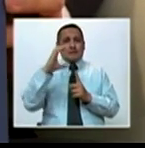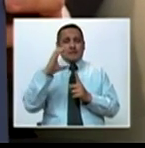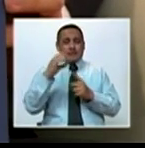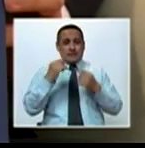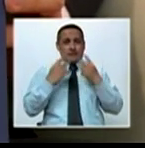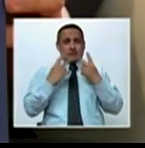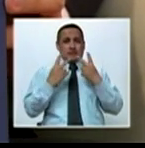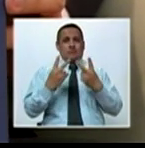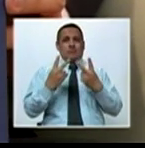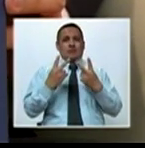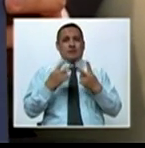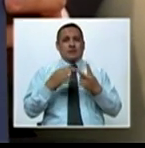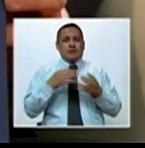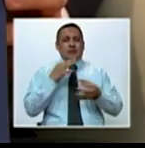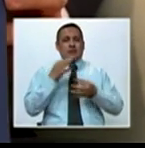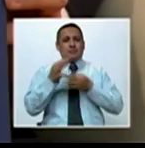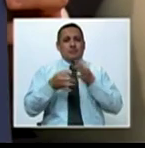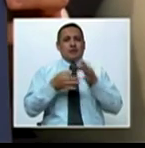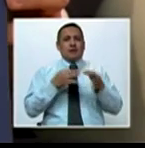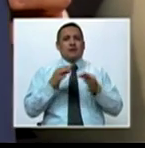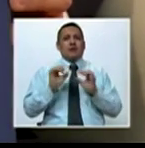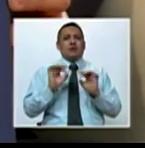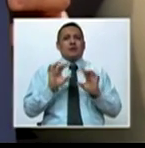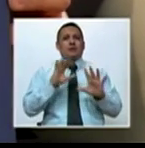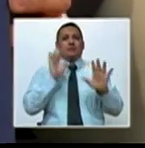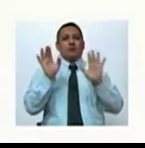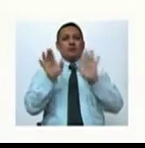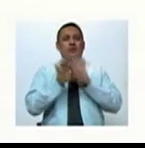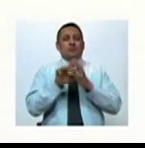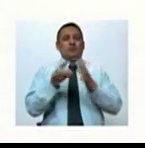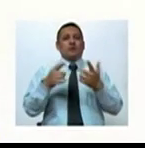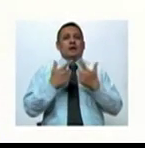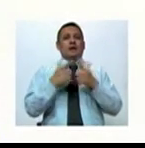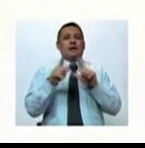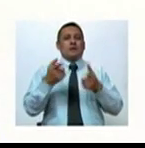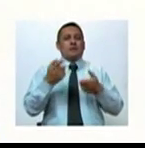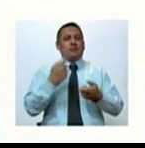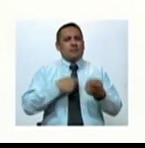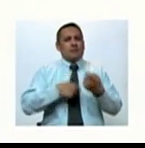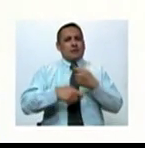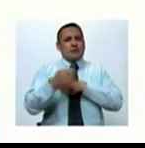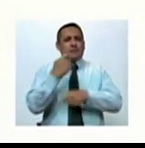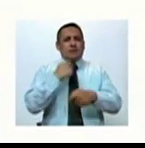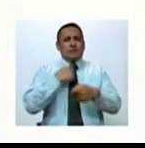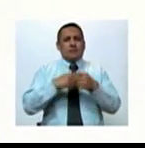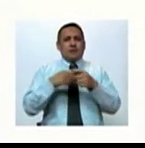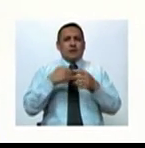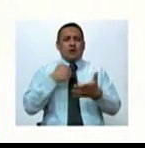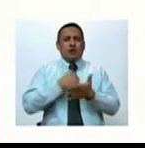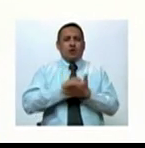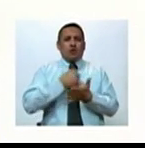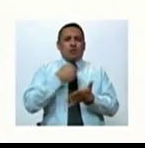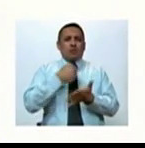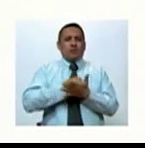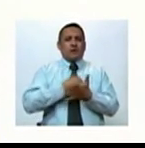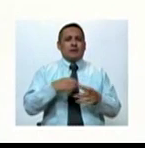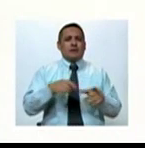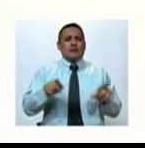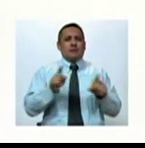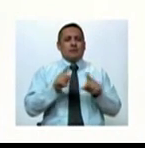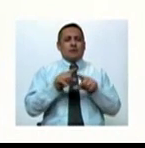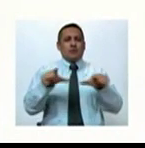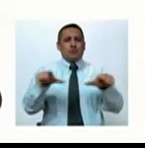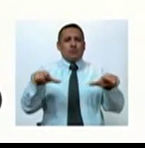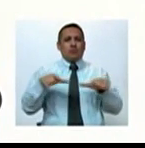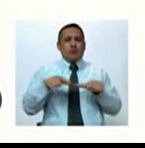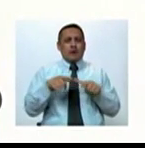Tribunal Constitucional. Aunque es de libre distribución, ¿no? Adquisición en